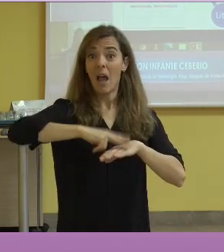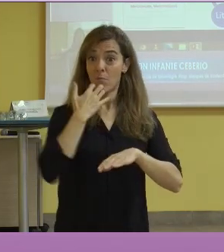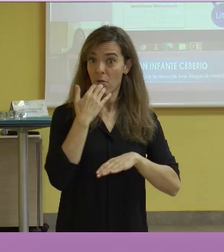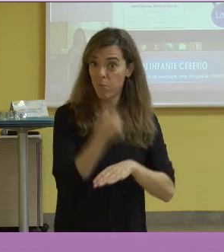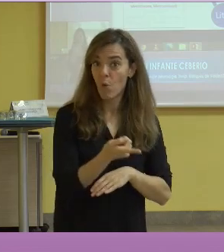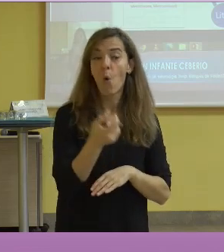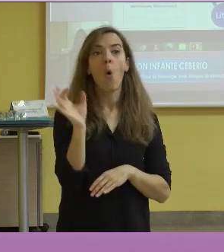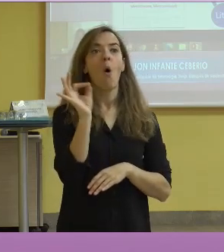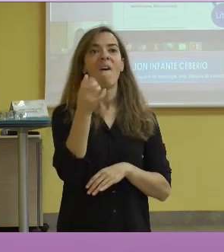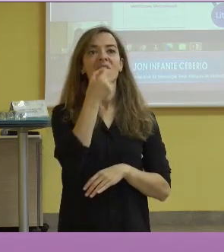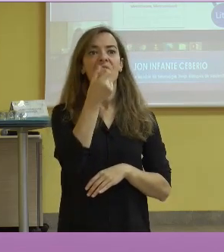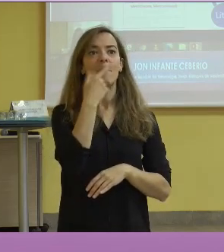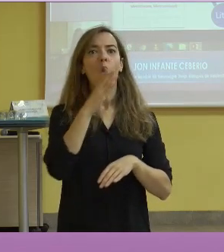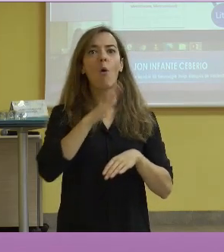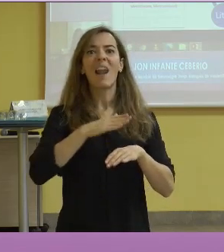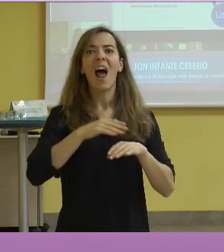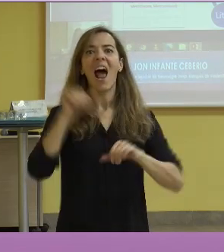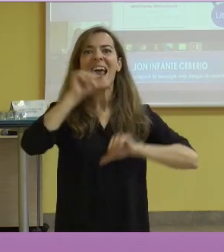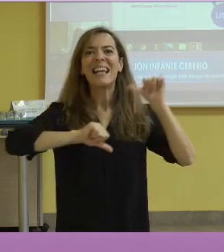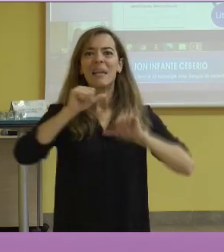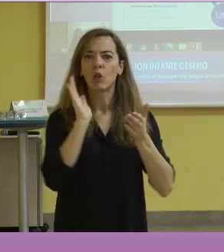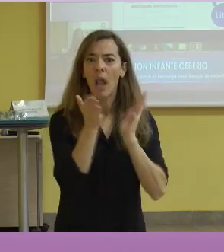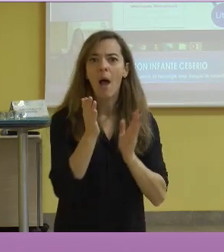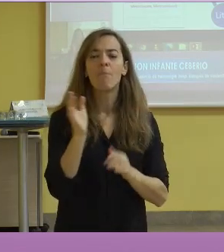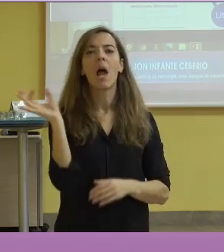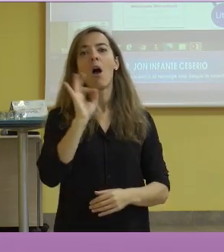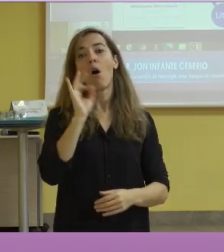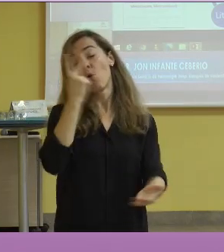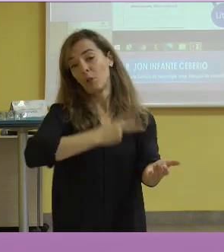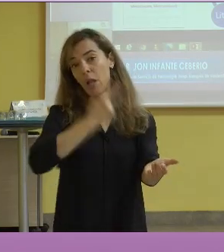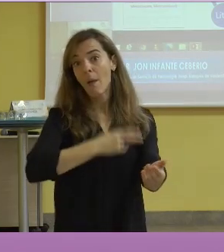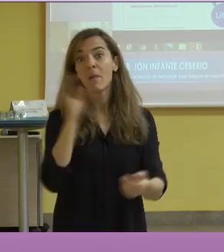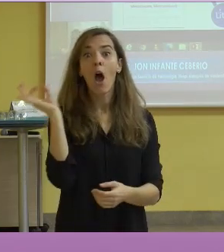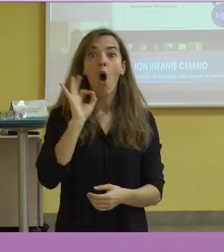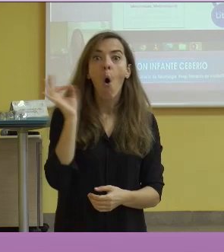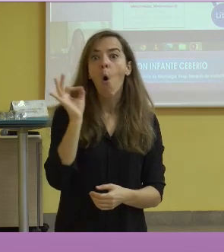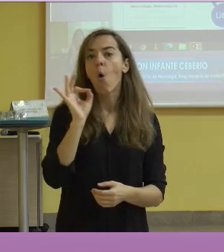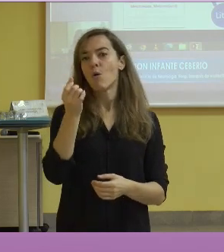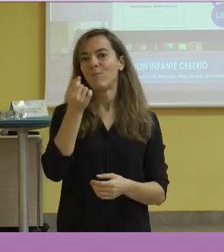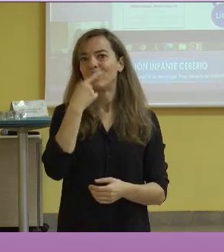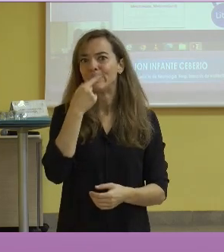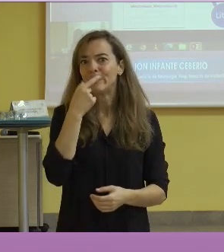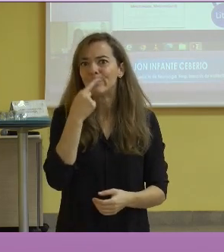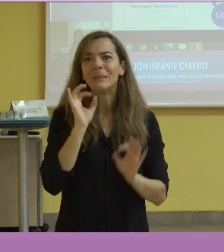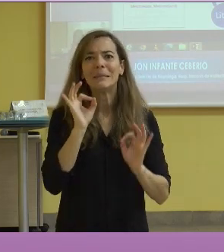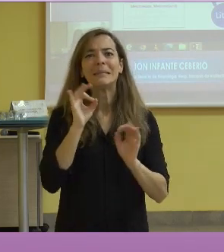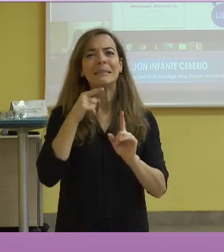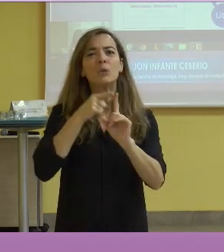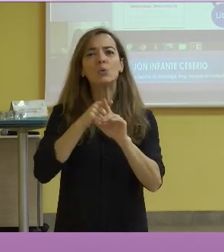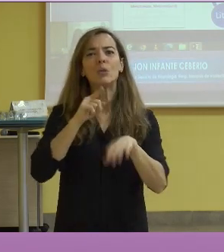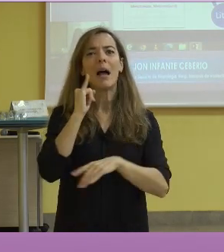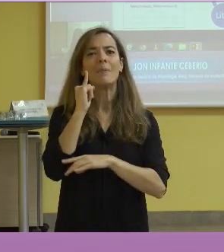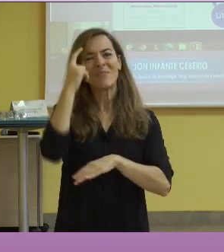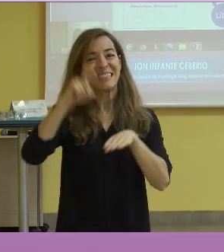o algunos fármacos quimioterápicos, algún antibiótico como el metronidazol, algún fármaco que se usa en psiquiatría como